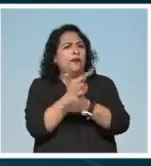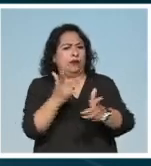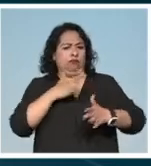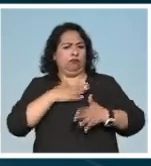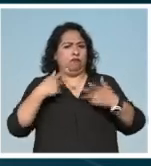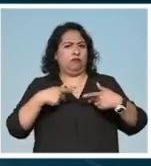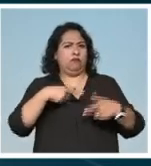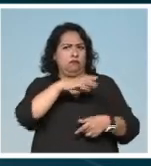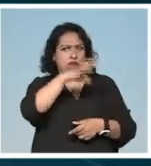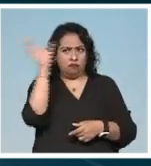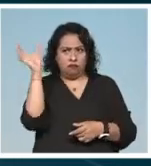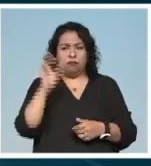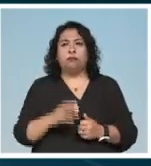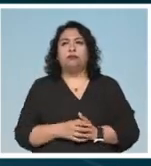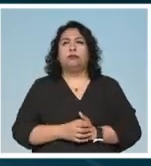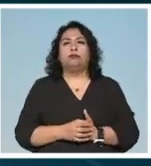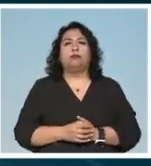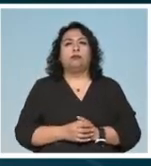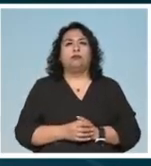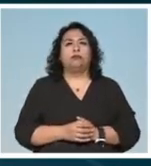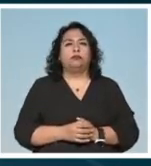campesinos.